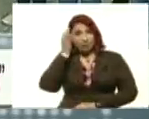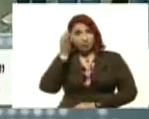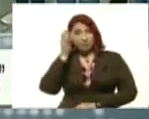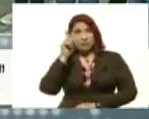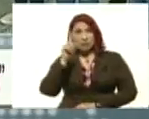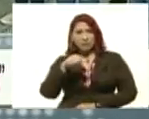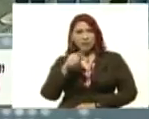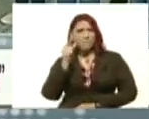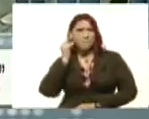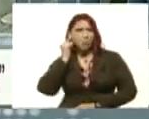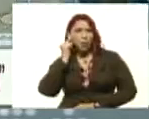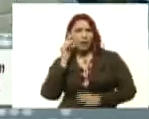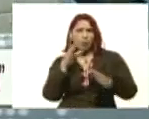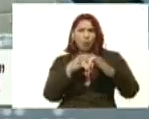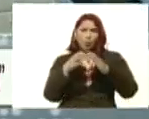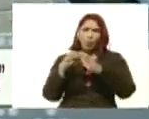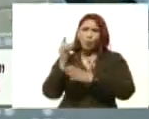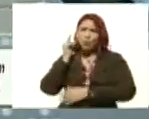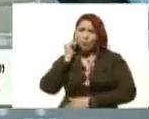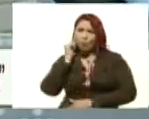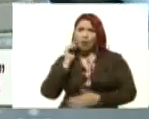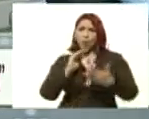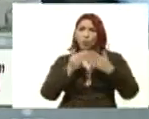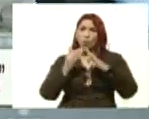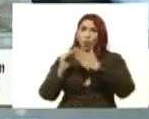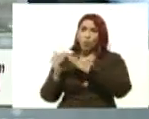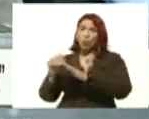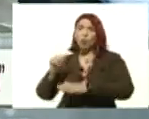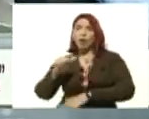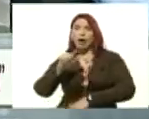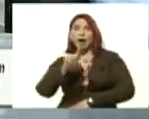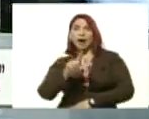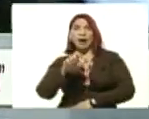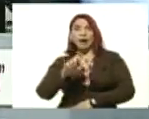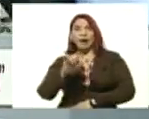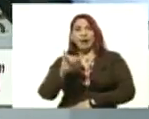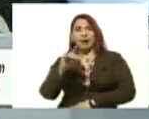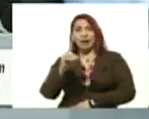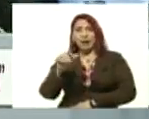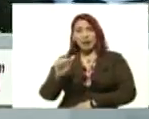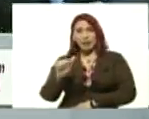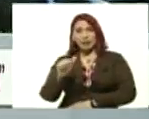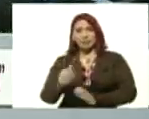las mujeres, Organización de Mujeres, la comuna Aleida Hernández, presidente.